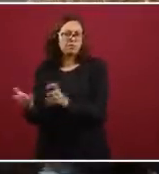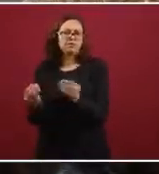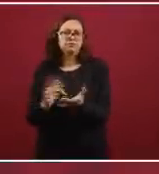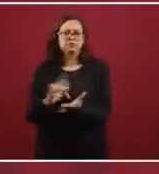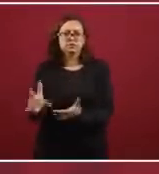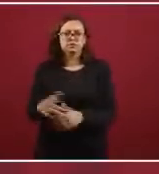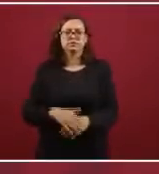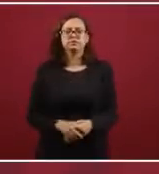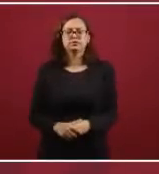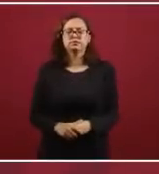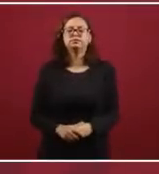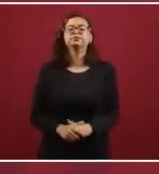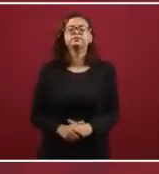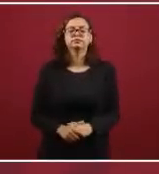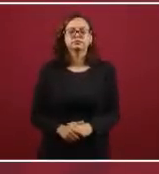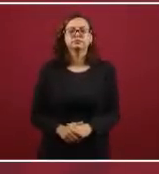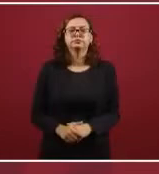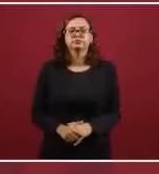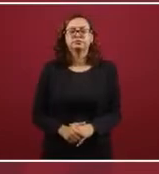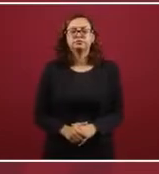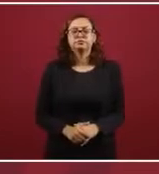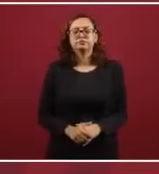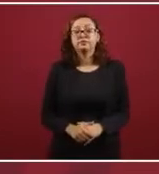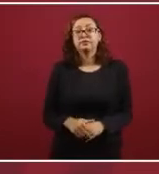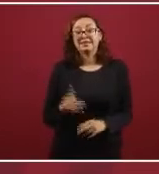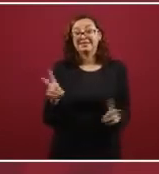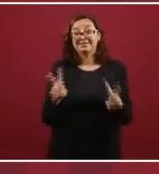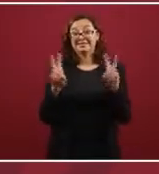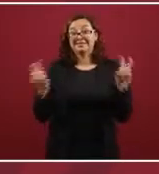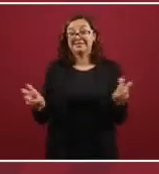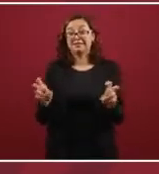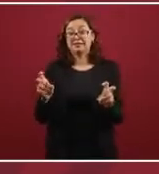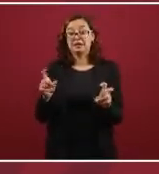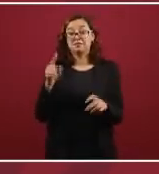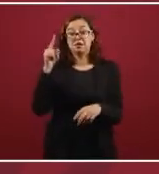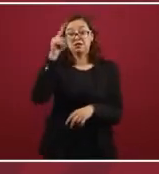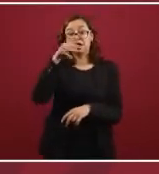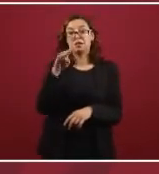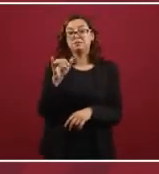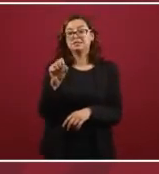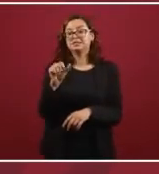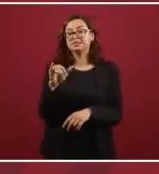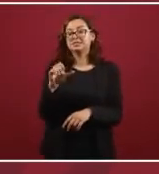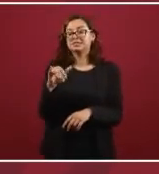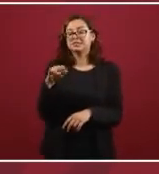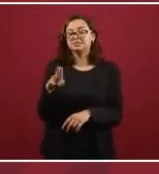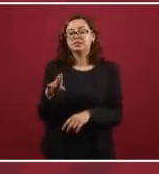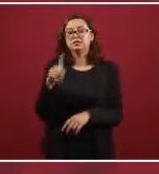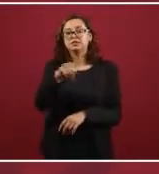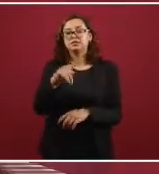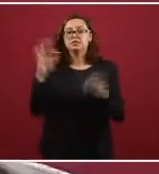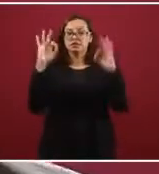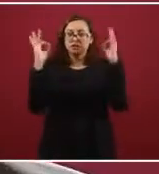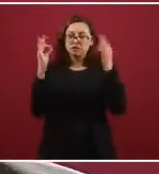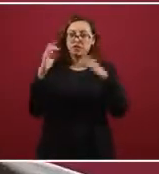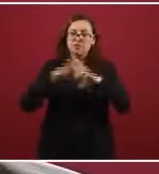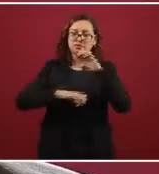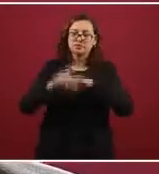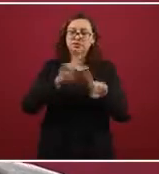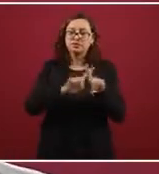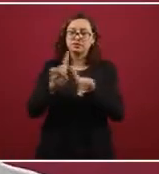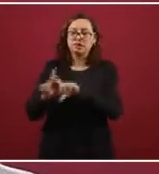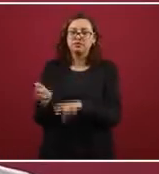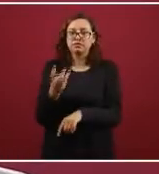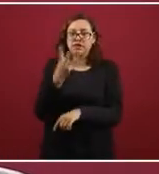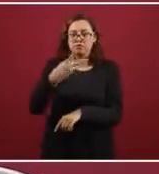Mississippi, movilizamos, como le informé, inmediatamente a los consulados cercanos. Tuvimos que movilizar